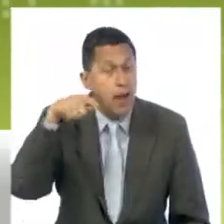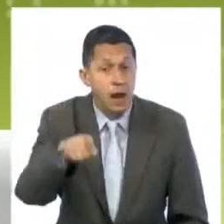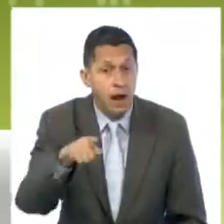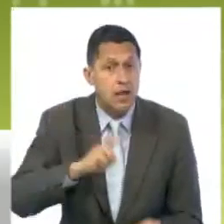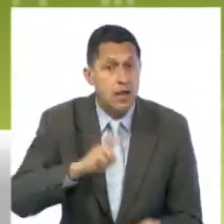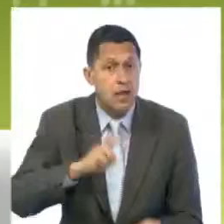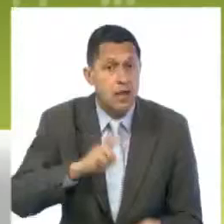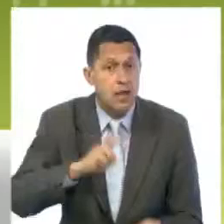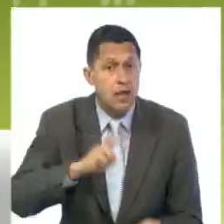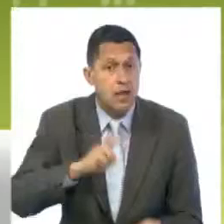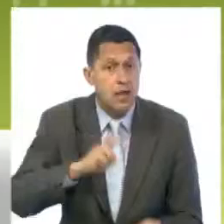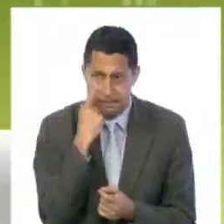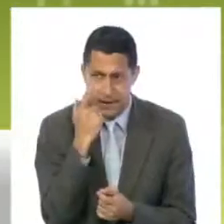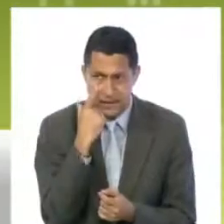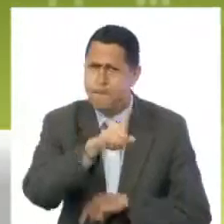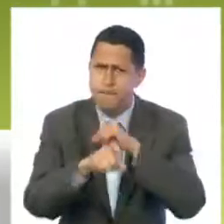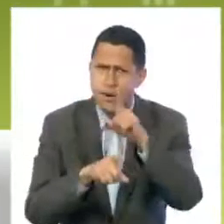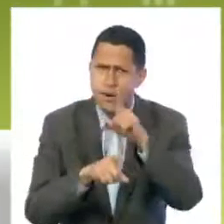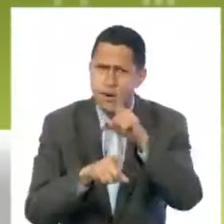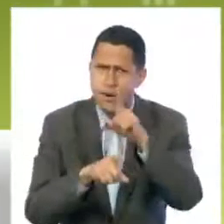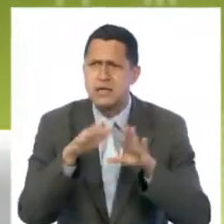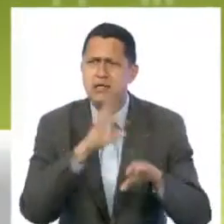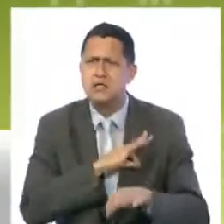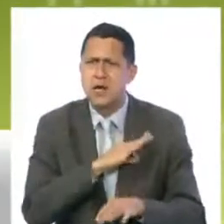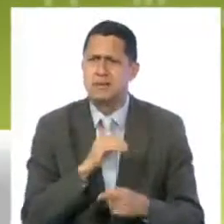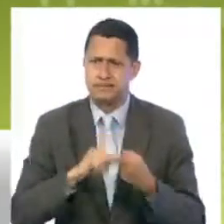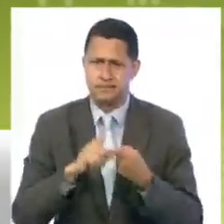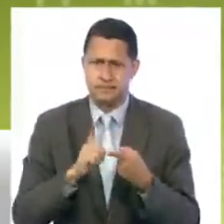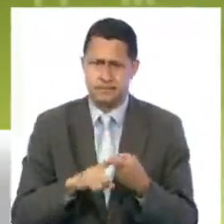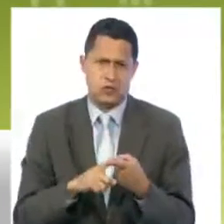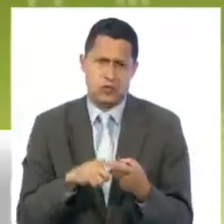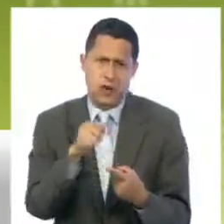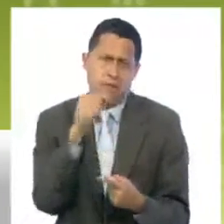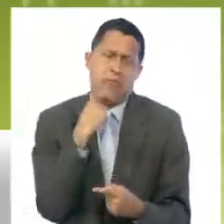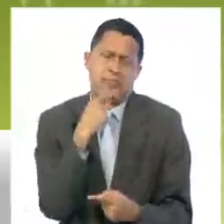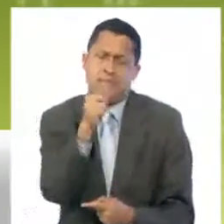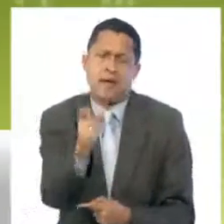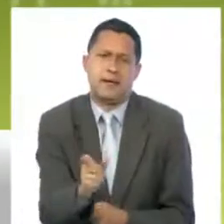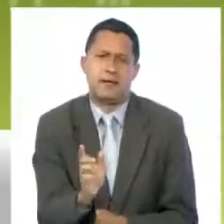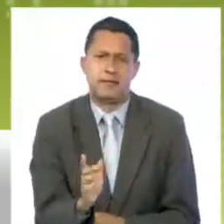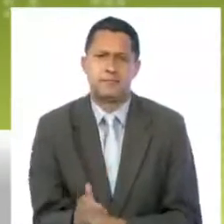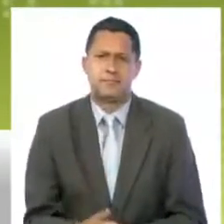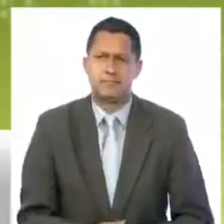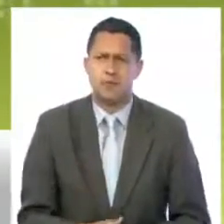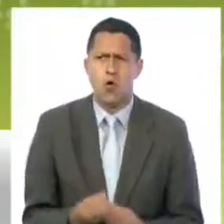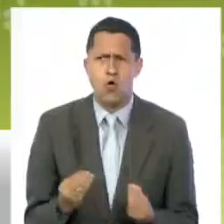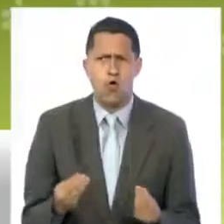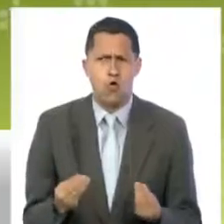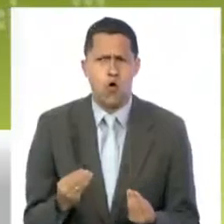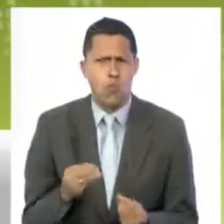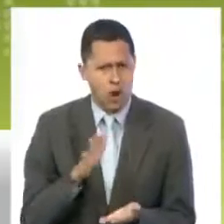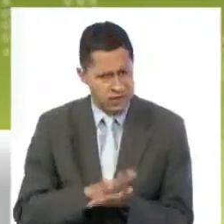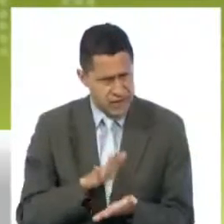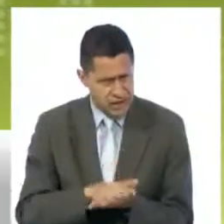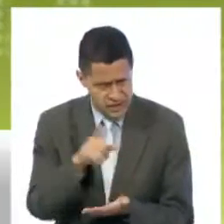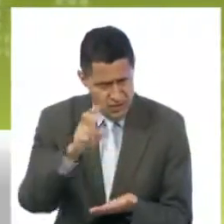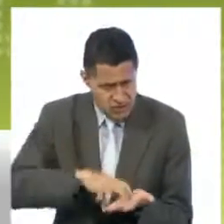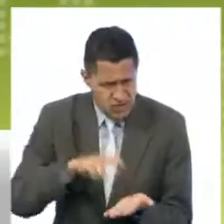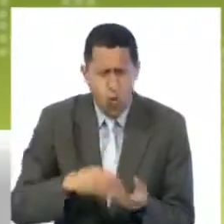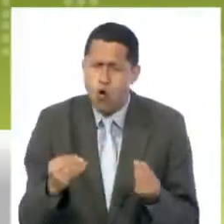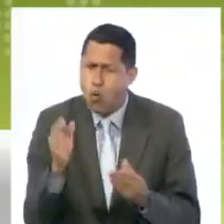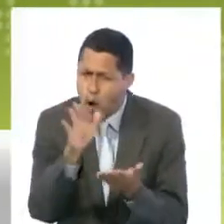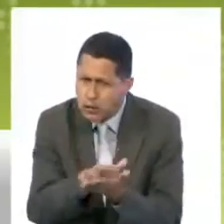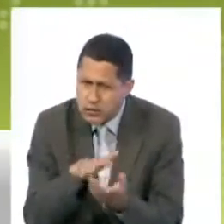corto tiempo, habla mucho. Responde antes de que se le termine la pregunta, se le olvidan las